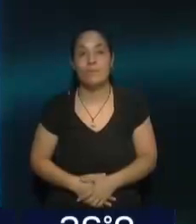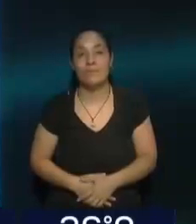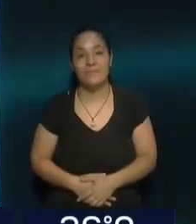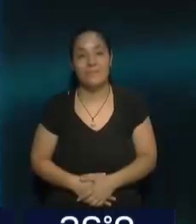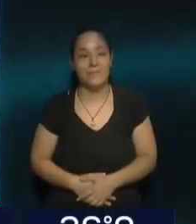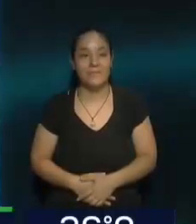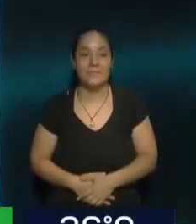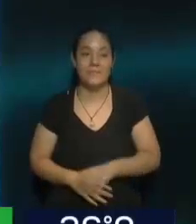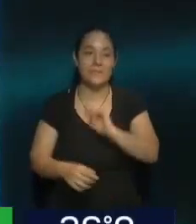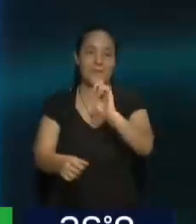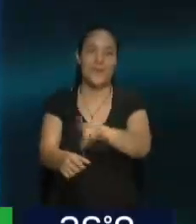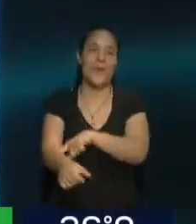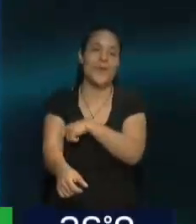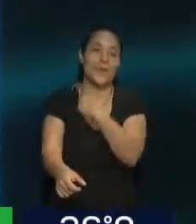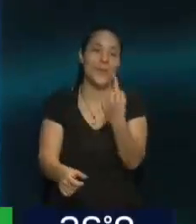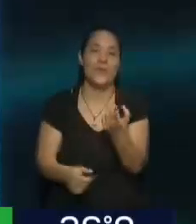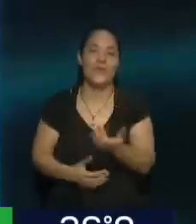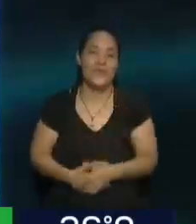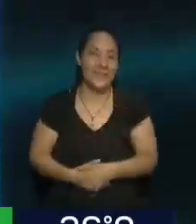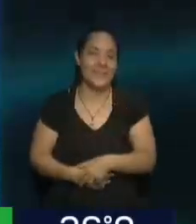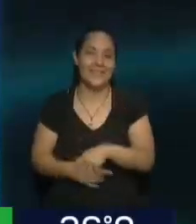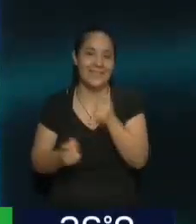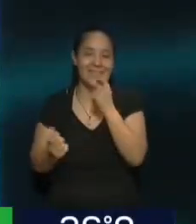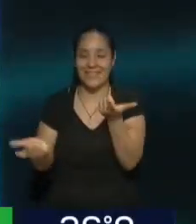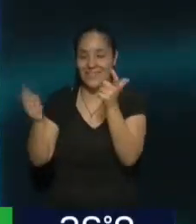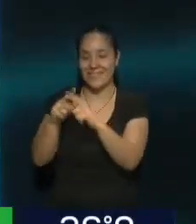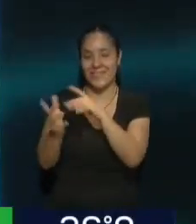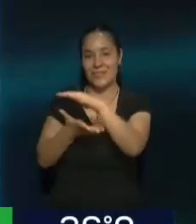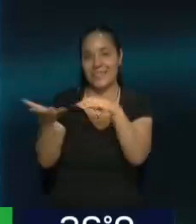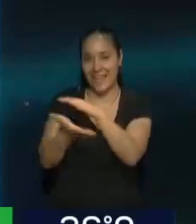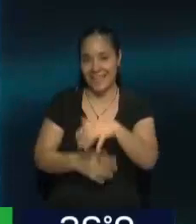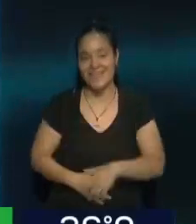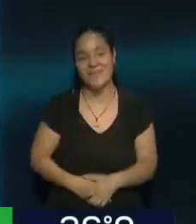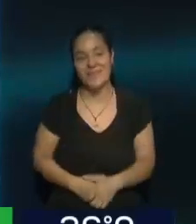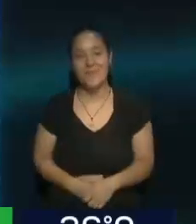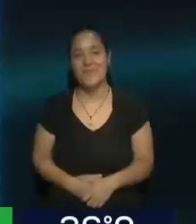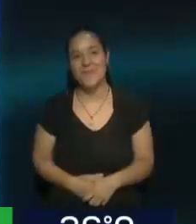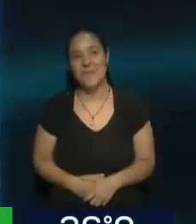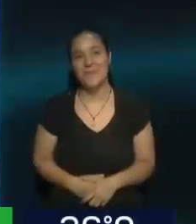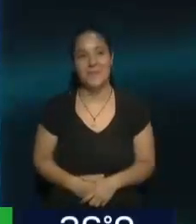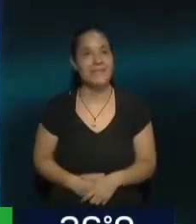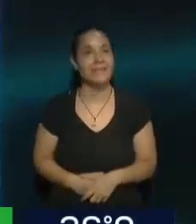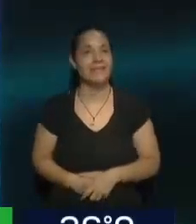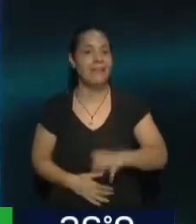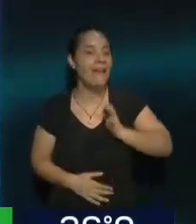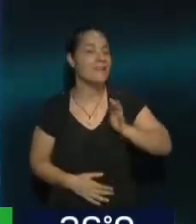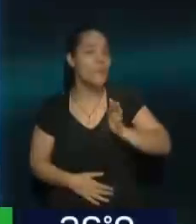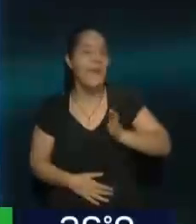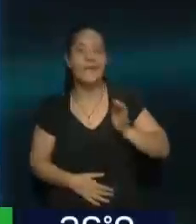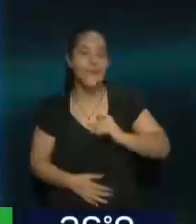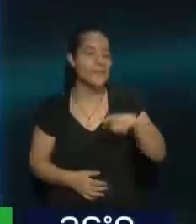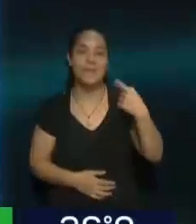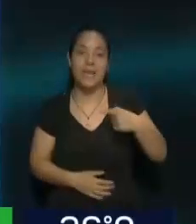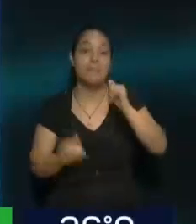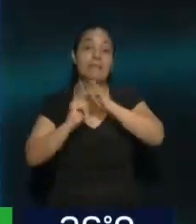tradiciones, como por ejemplo las reuniones sociales. En este marco es que todos los años se anuncia